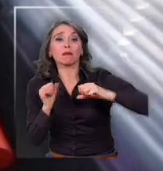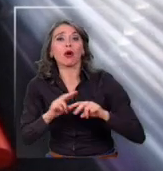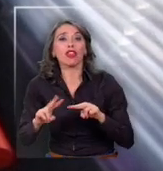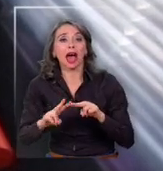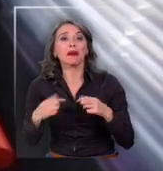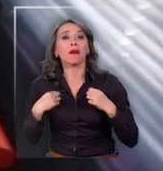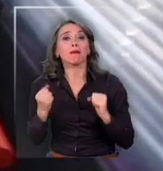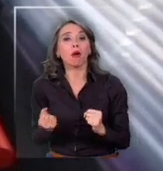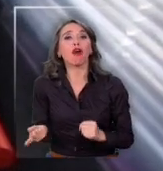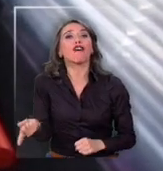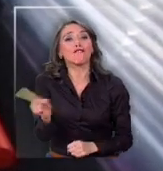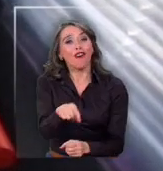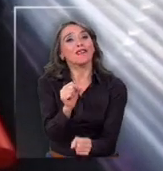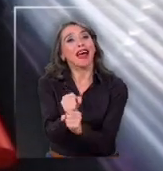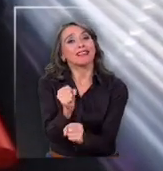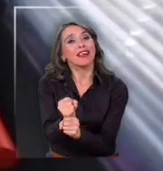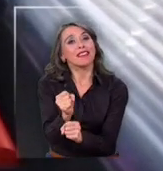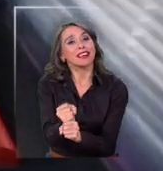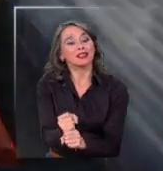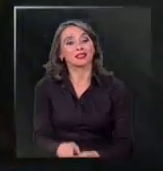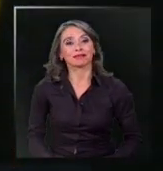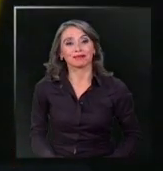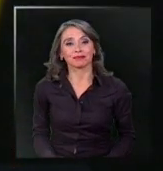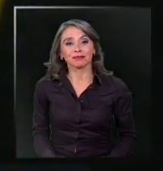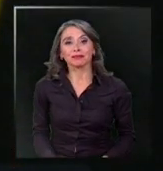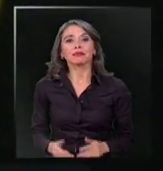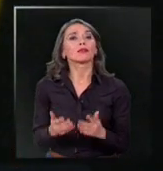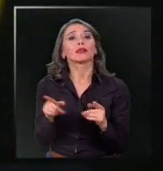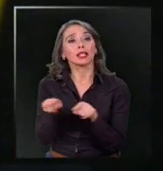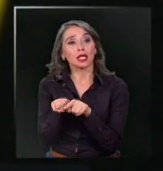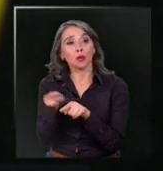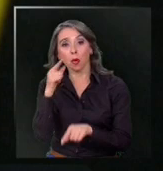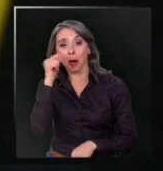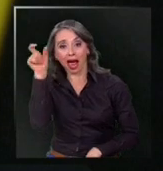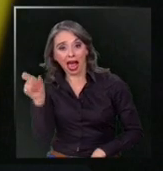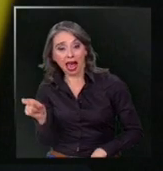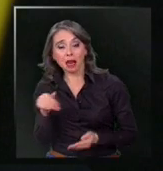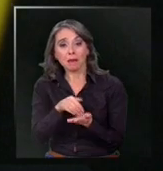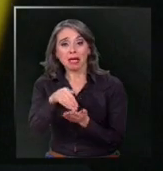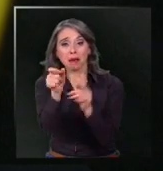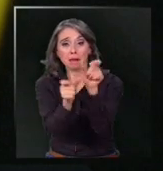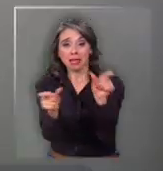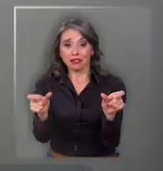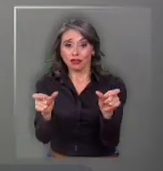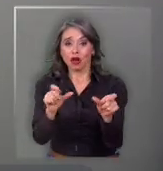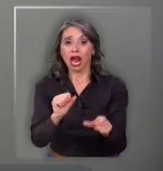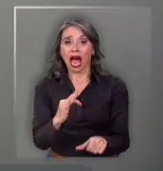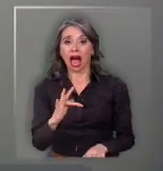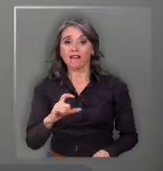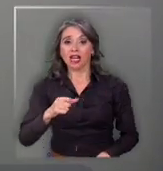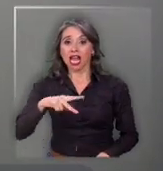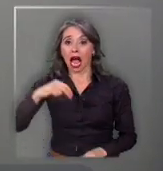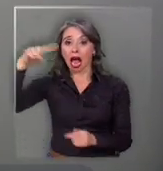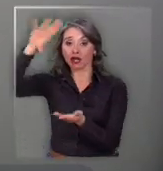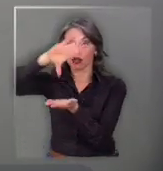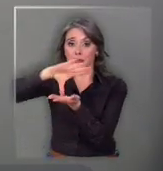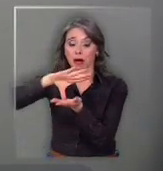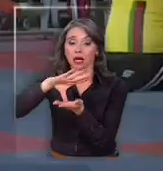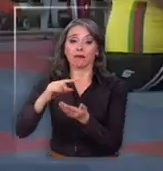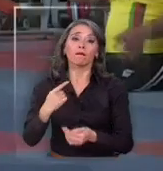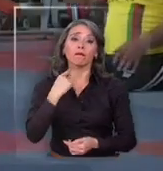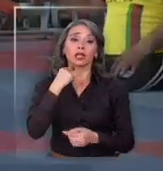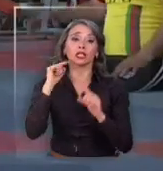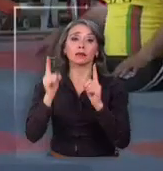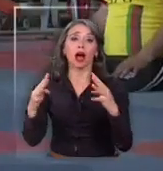hasta volver al trabajo. Como Ahmed, miles de afganos se han convertido en víctimas de la guerra,